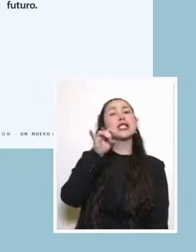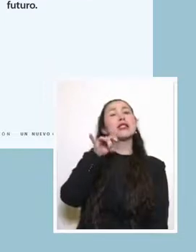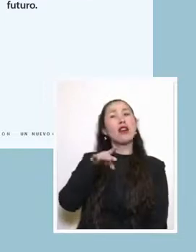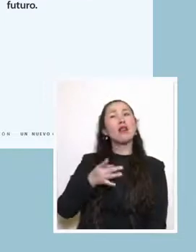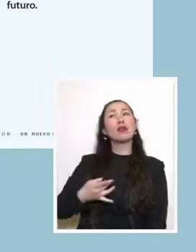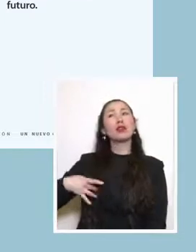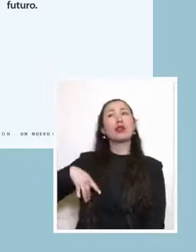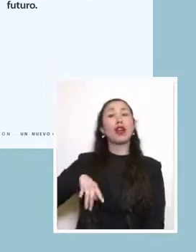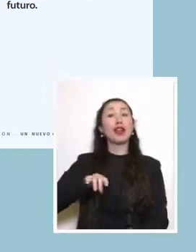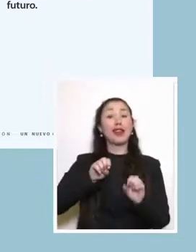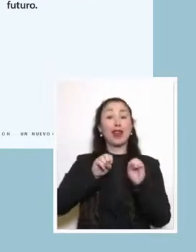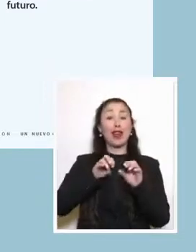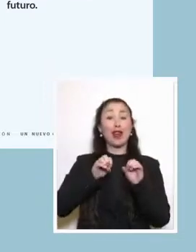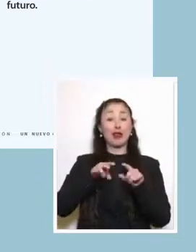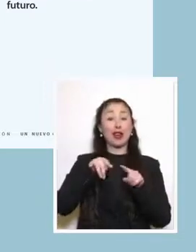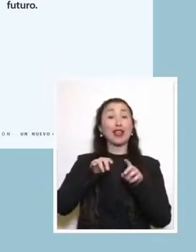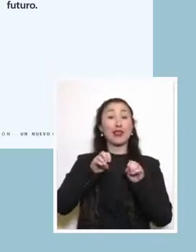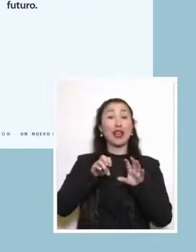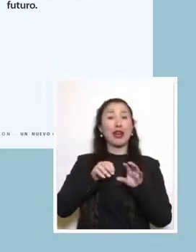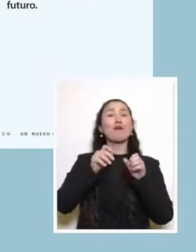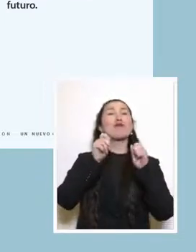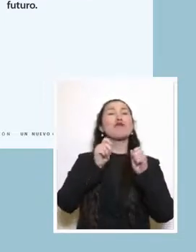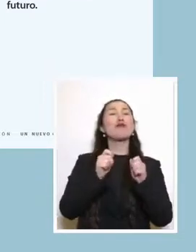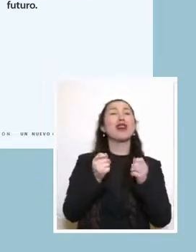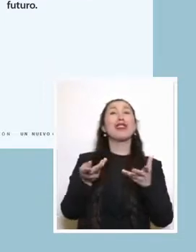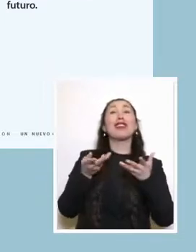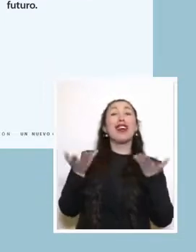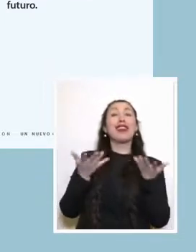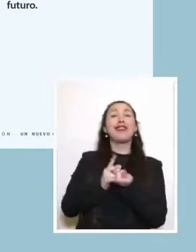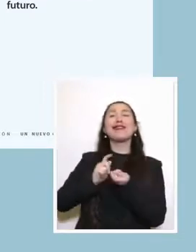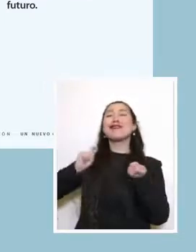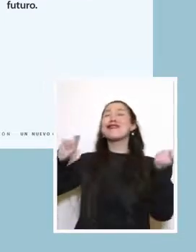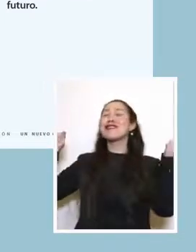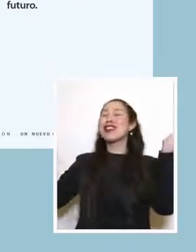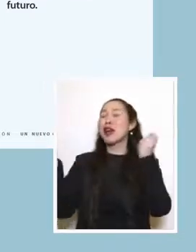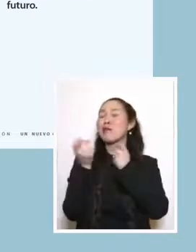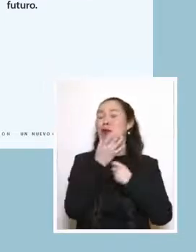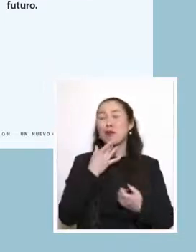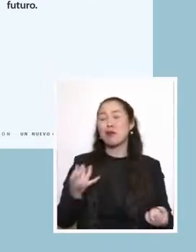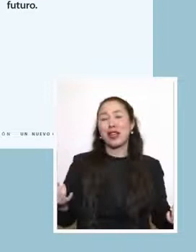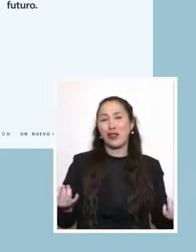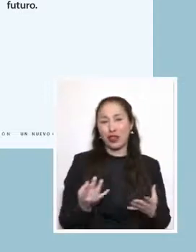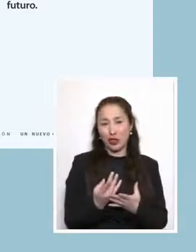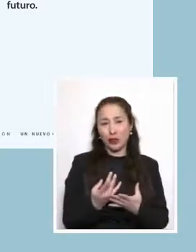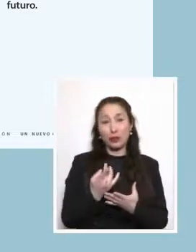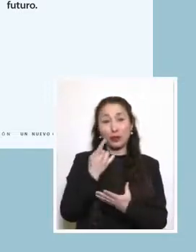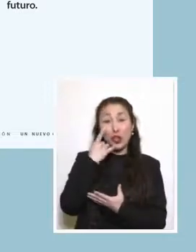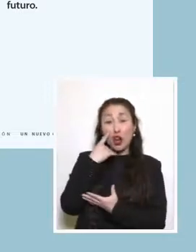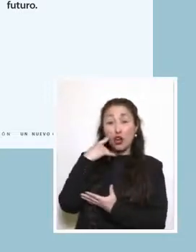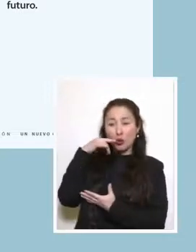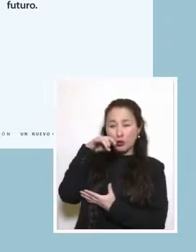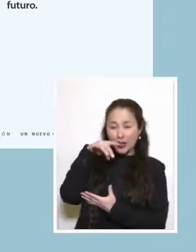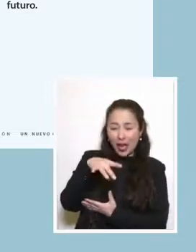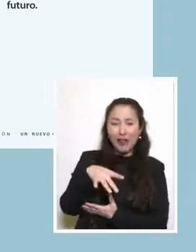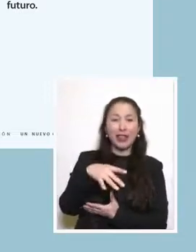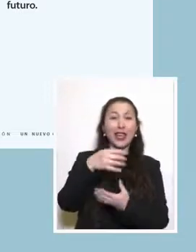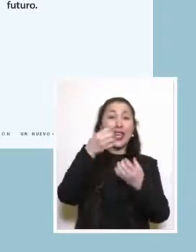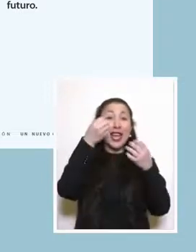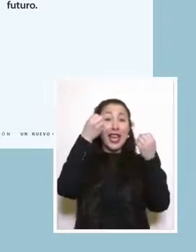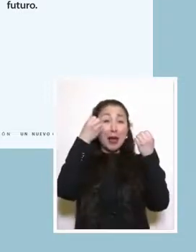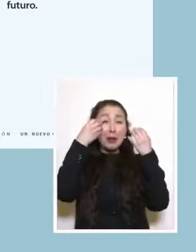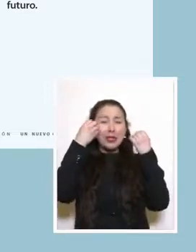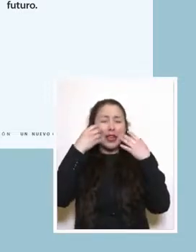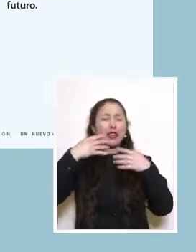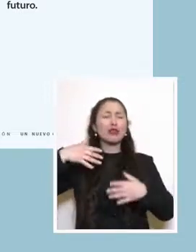tiene el poder de traer cambios increíbles. Los conocimientos y el aprendizaje son de